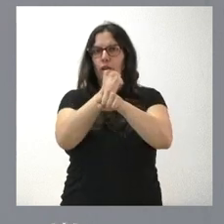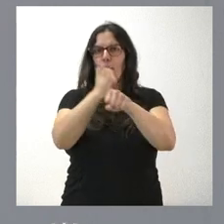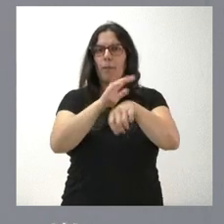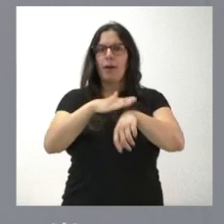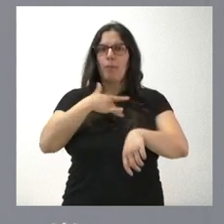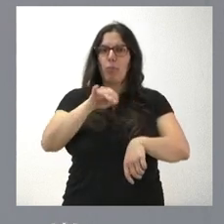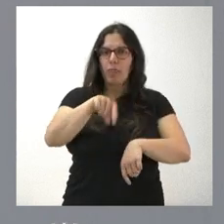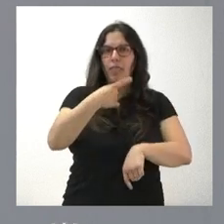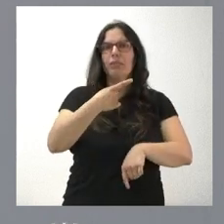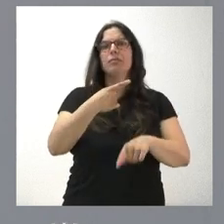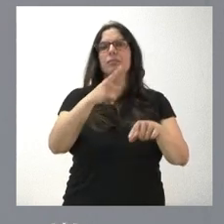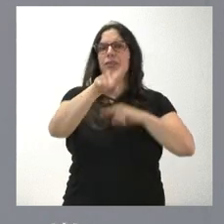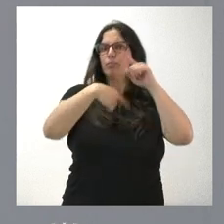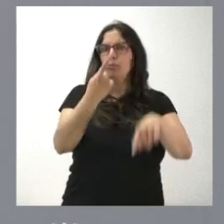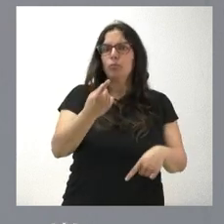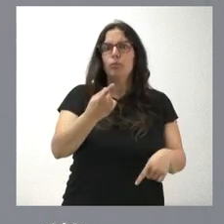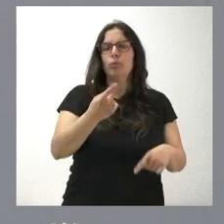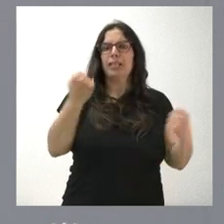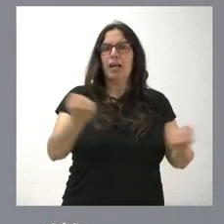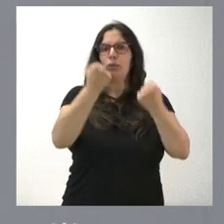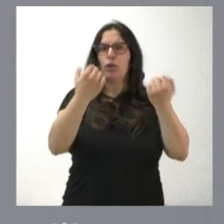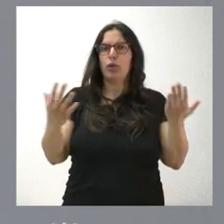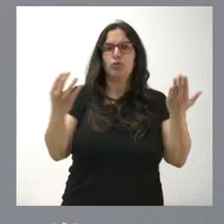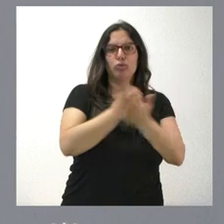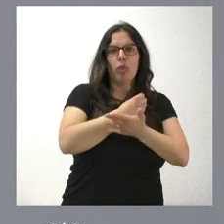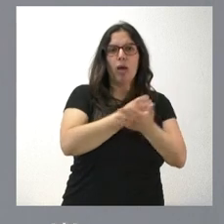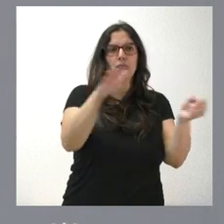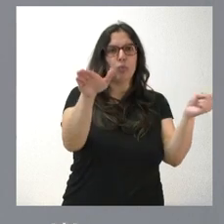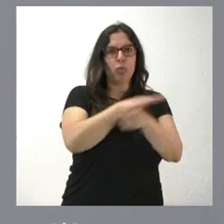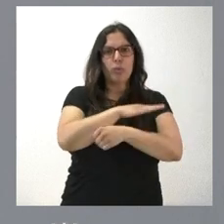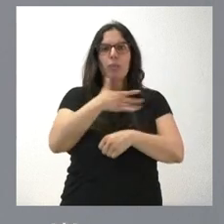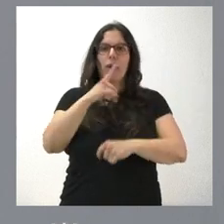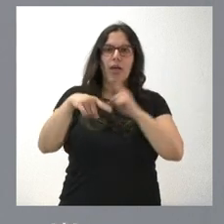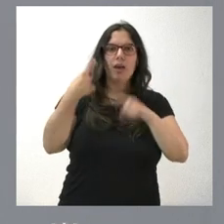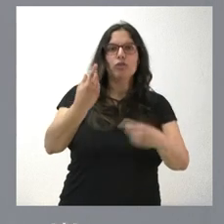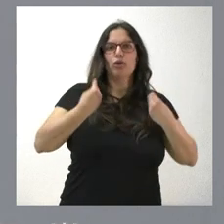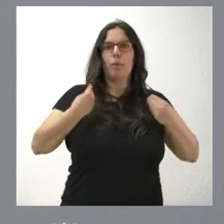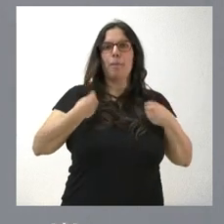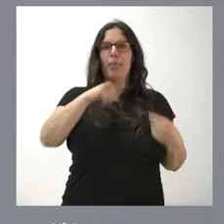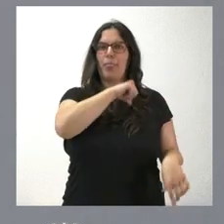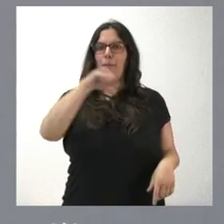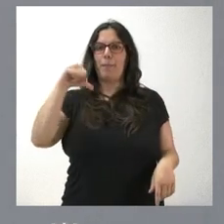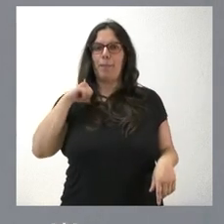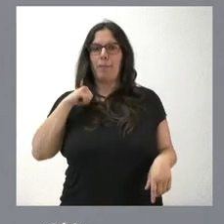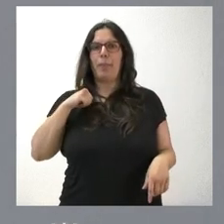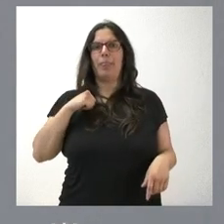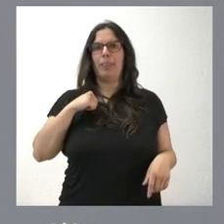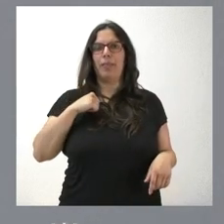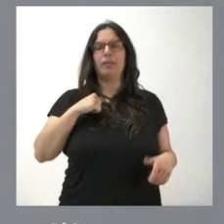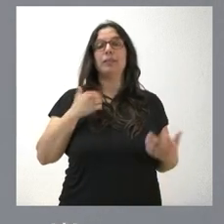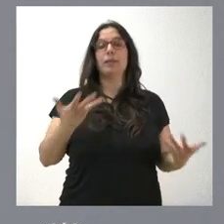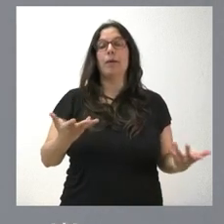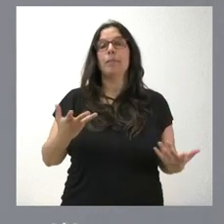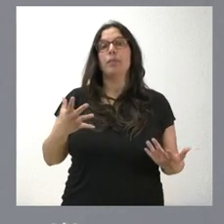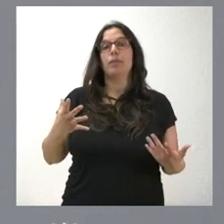puedan financiarse todas las actuaciones y puedan llegar a obtener una vida independiente. Todo ello, naturalmente,